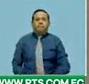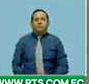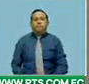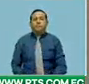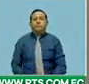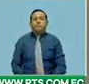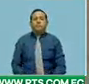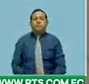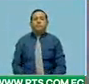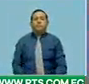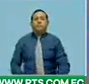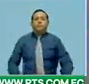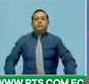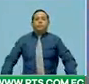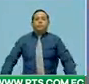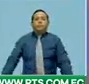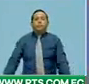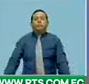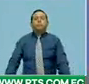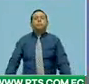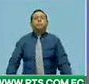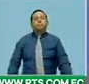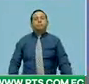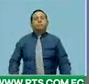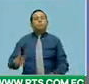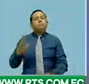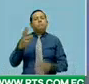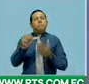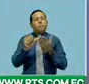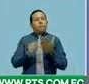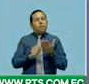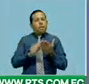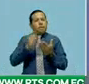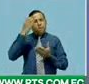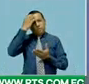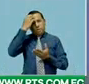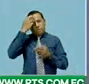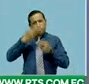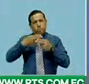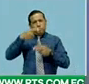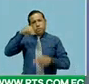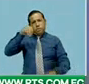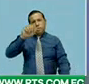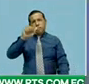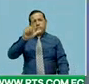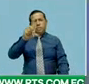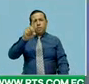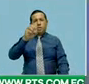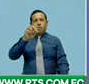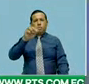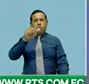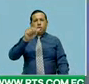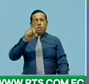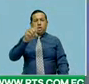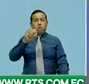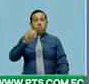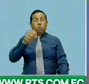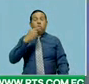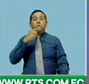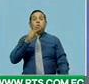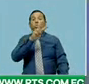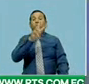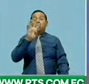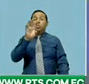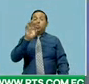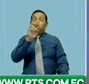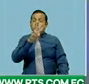Héctor Romero. Y según la viceministra de Educación Isabel Maldonado, el retorno a clases presenciales en 204